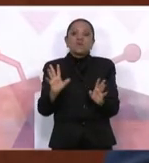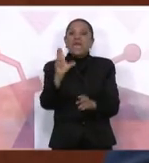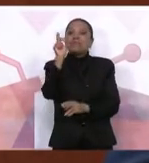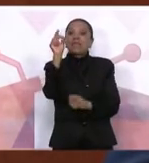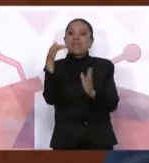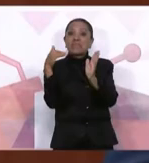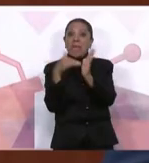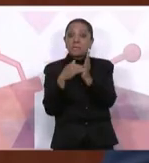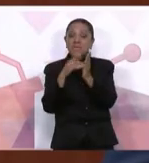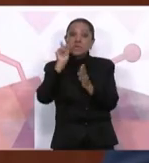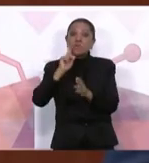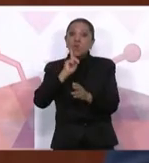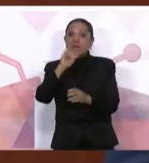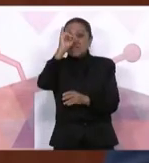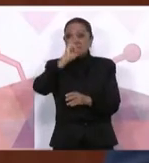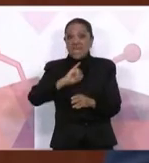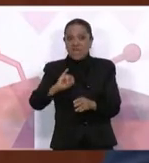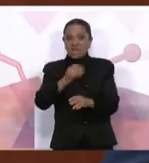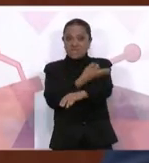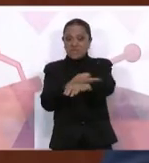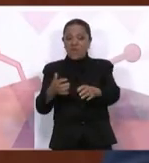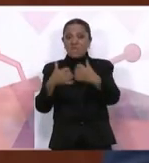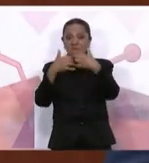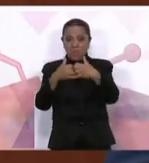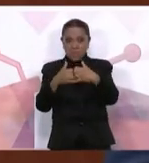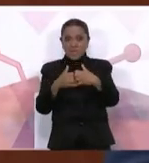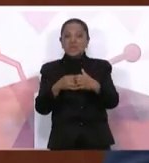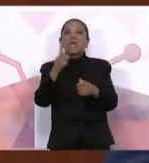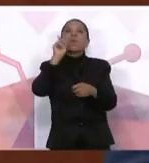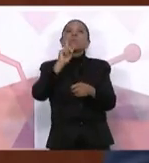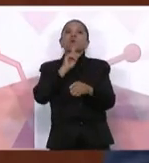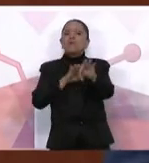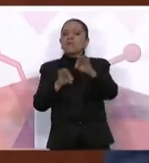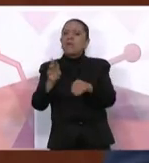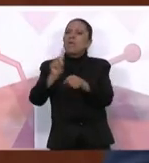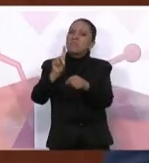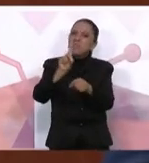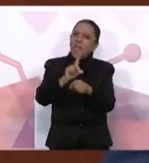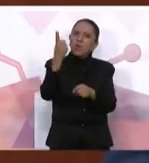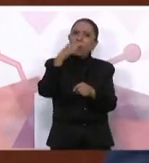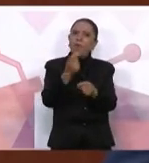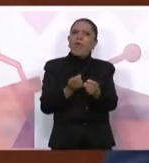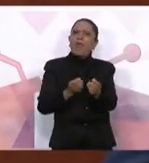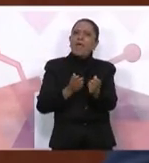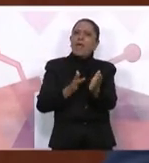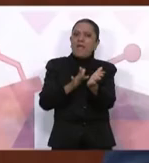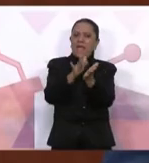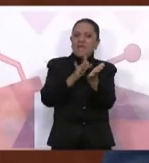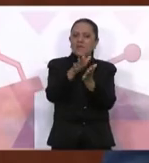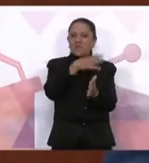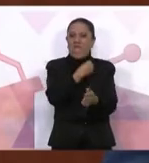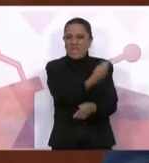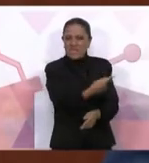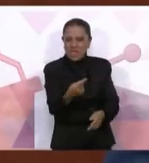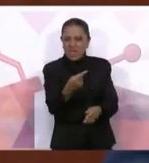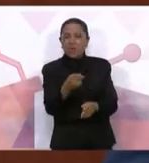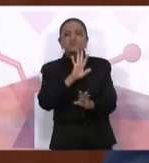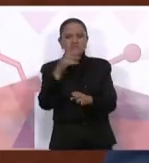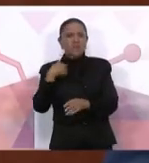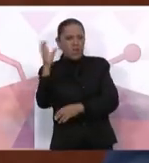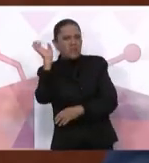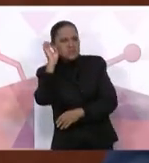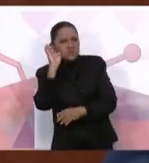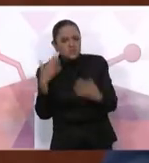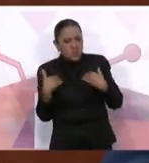familia a mujeres que trabajan todos los días para sacar adelante a sus hijos porque las escucho porque las entiendo y por qué hago el compromiso con ustedes